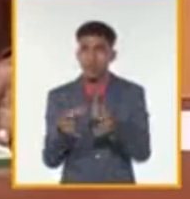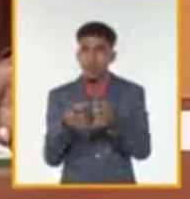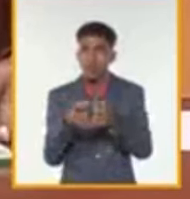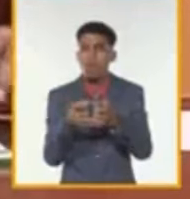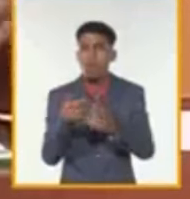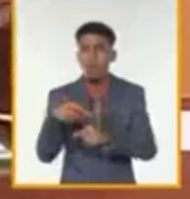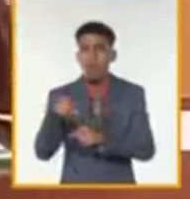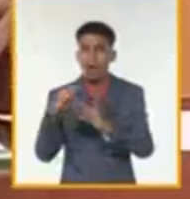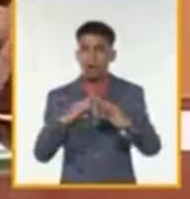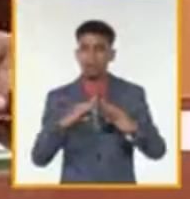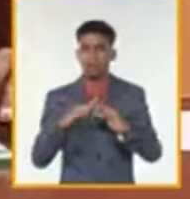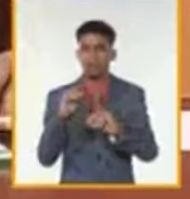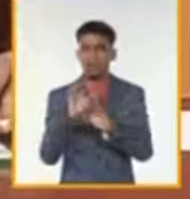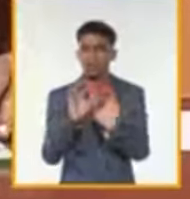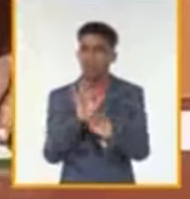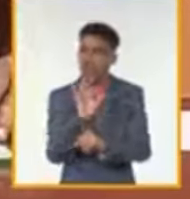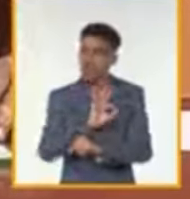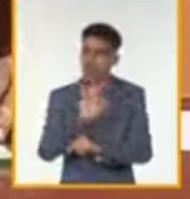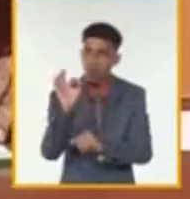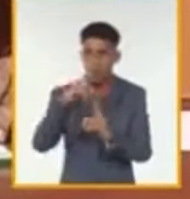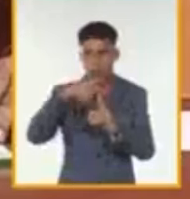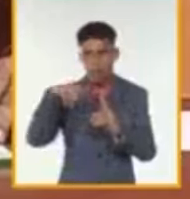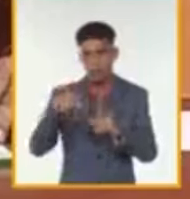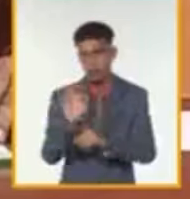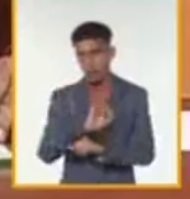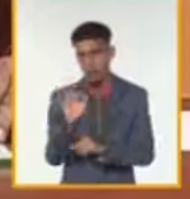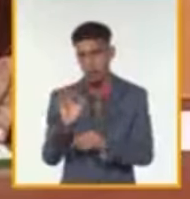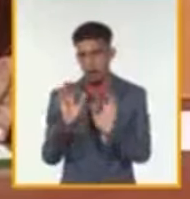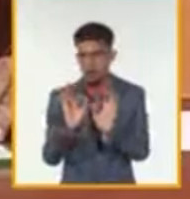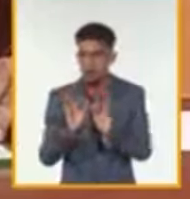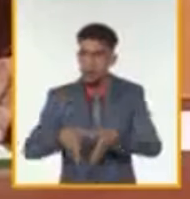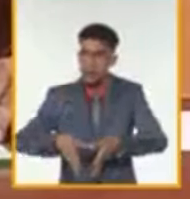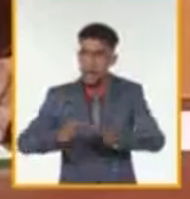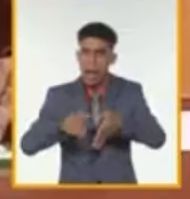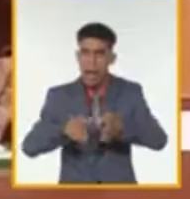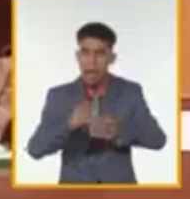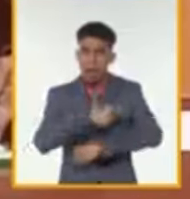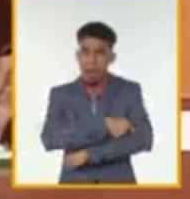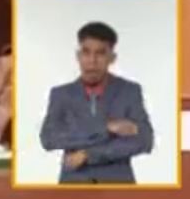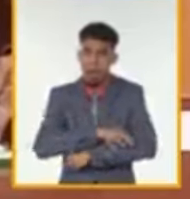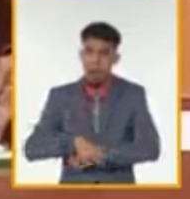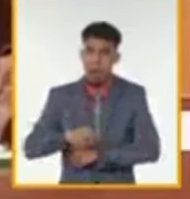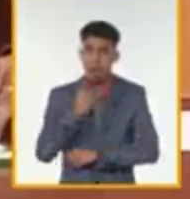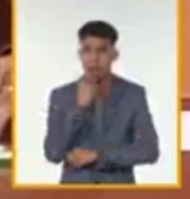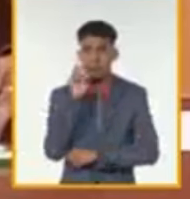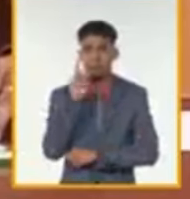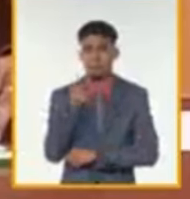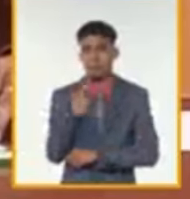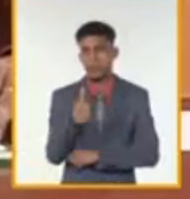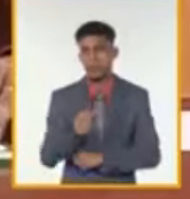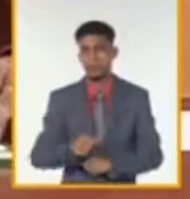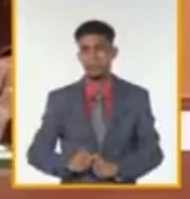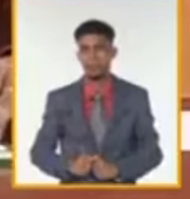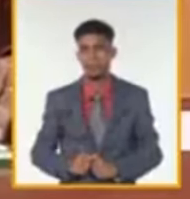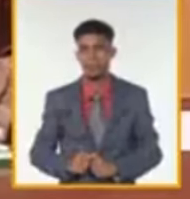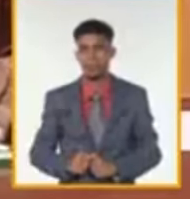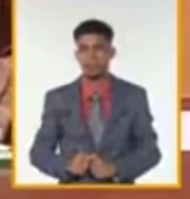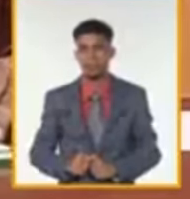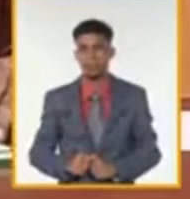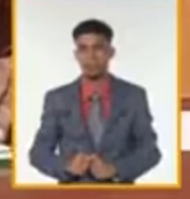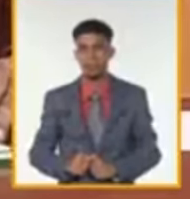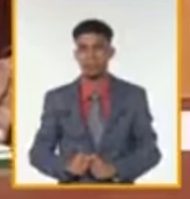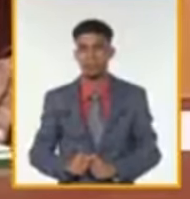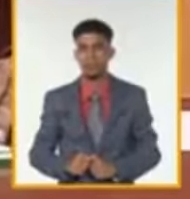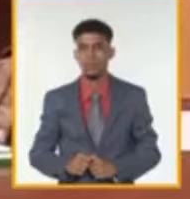se desarrollan en teatro en las diferentes comid en las propias comunidades escuché algo que era sobre todo esta vez en las comunidades más vulnerables en las comunidades más